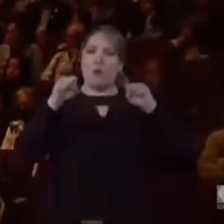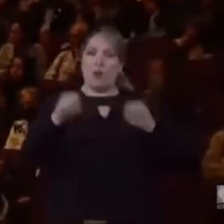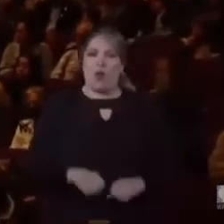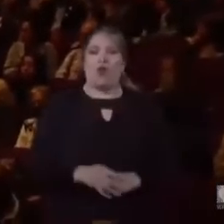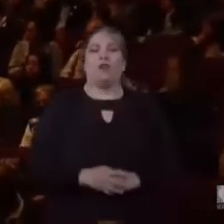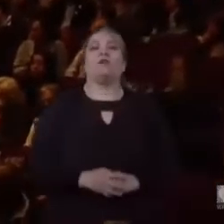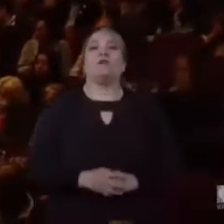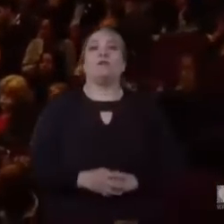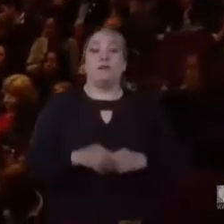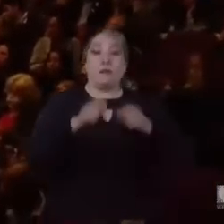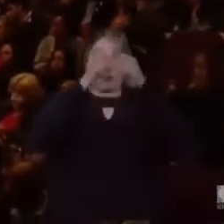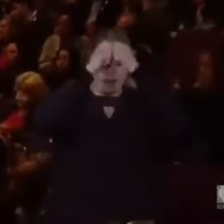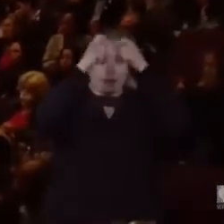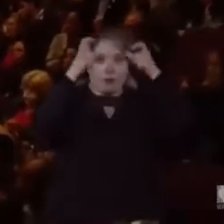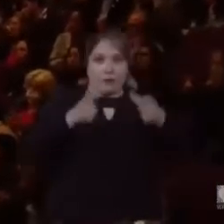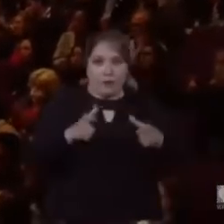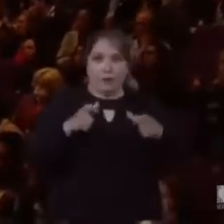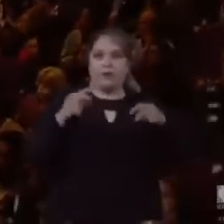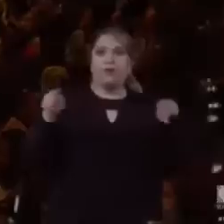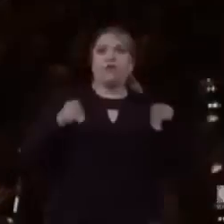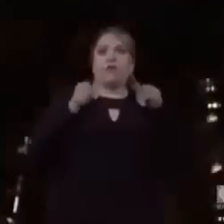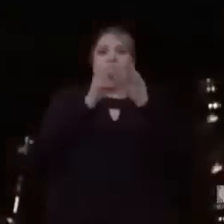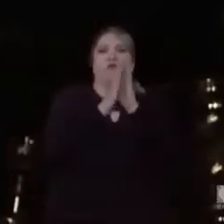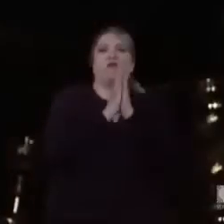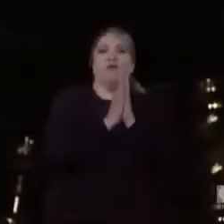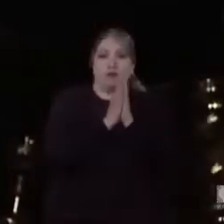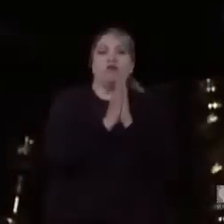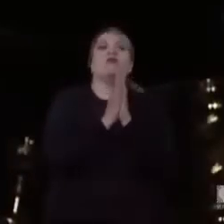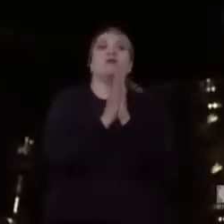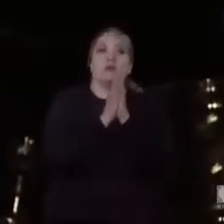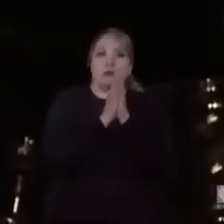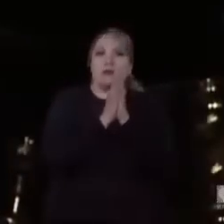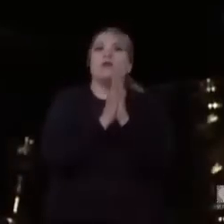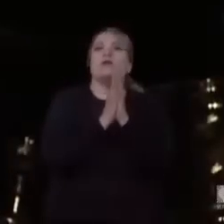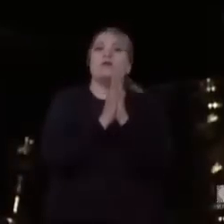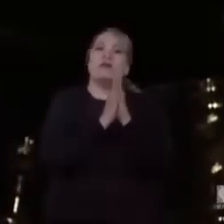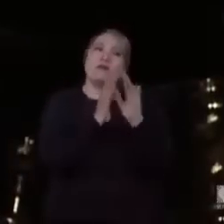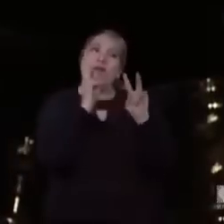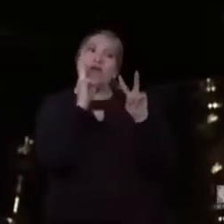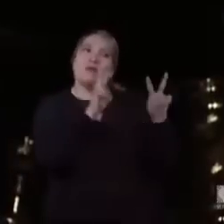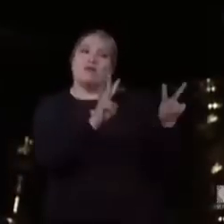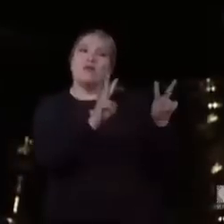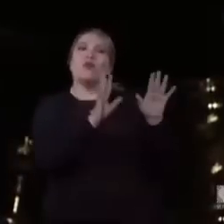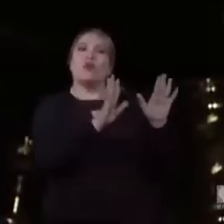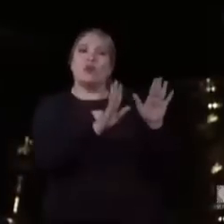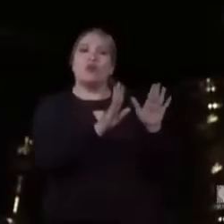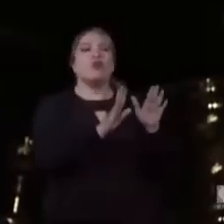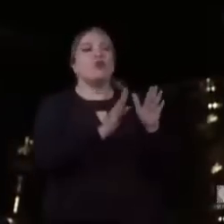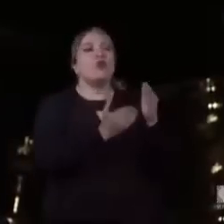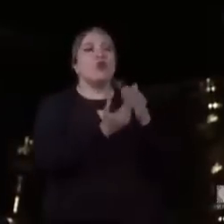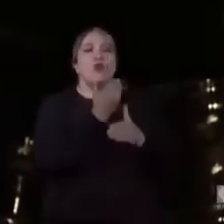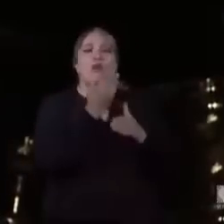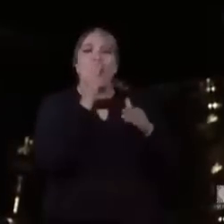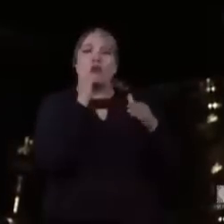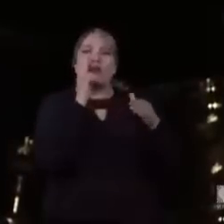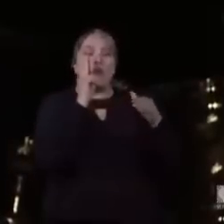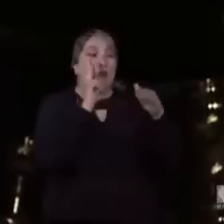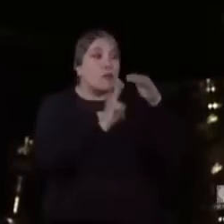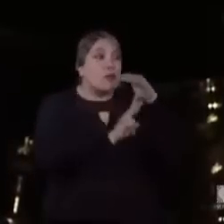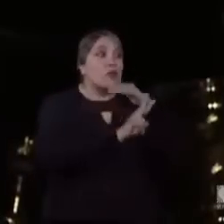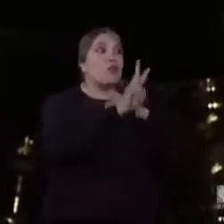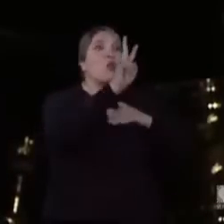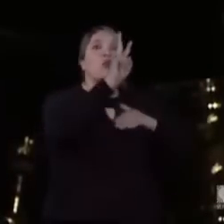Al Estado y a la sociedad le pedimos establecer una nueva visión de la seguridad para la construcción de la